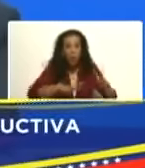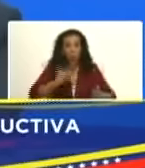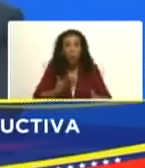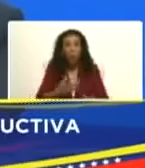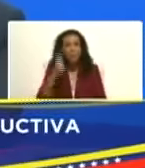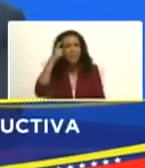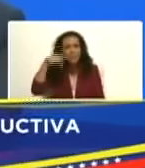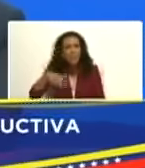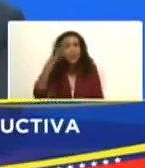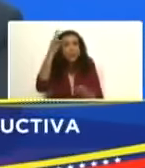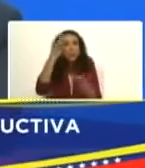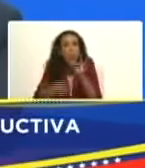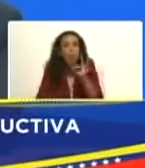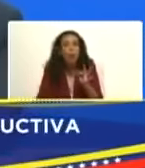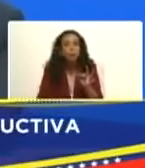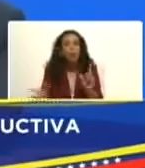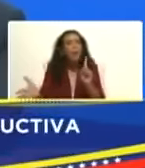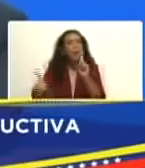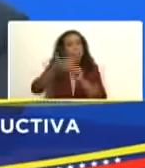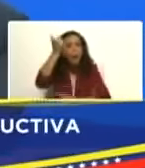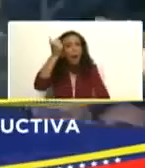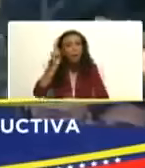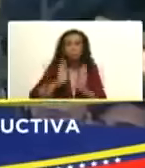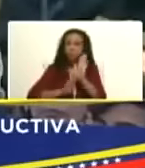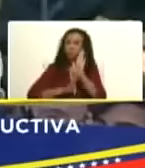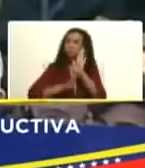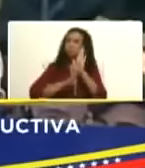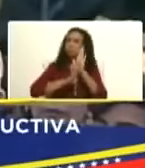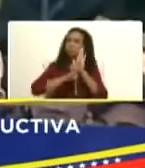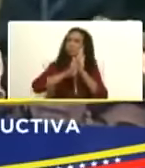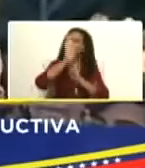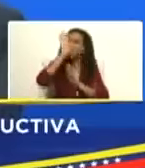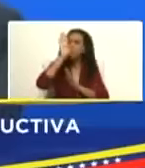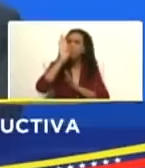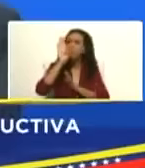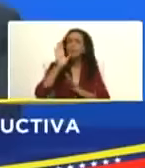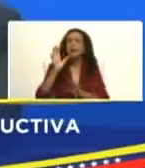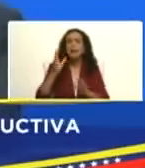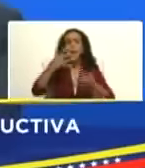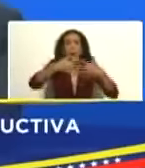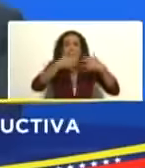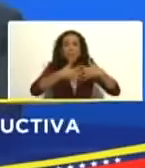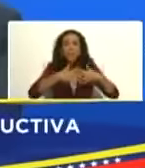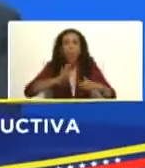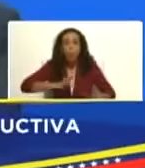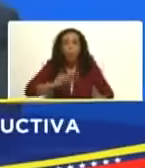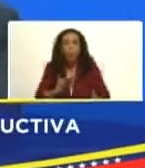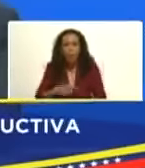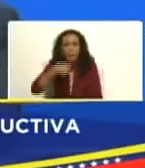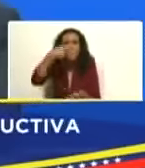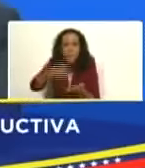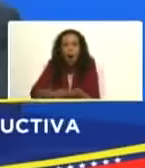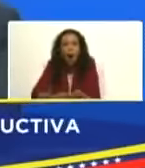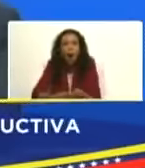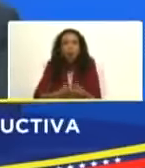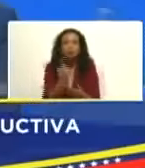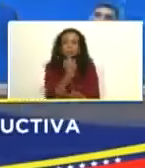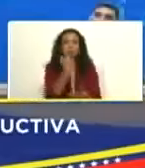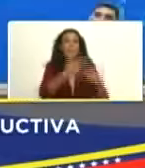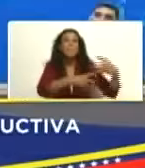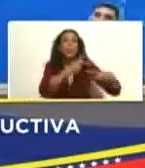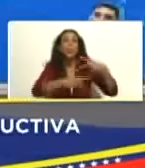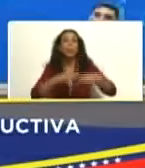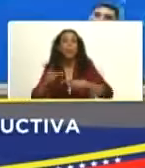David, lo tenemos que lograr. Delcy, tenemos que lograr. Nuestro país vivirá de lo que